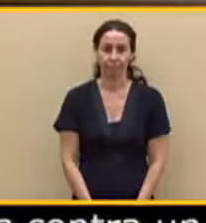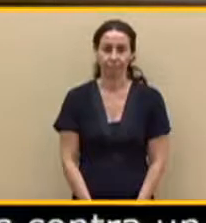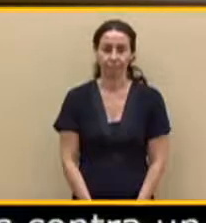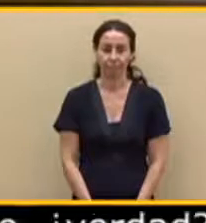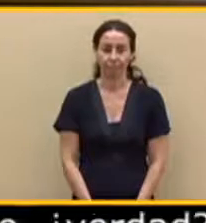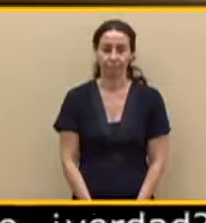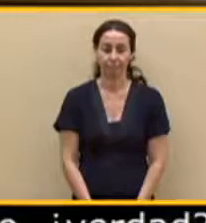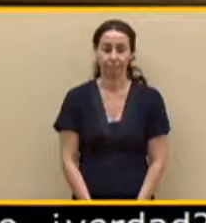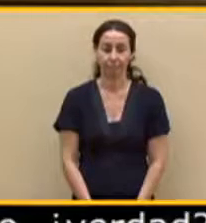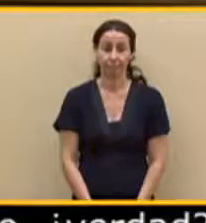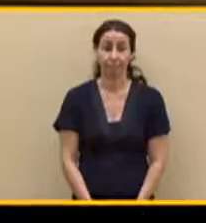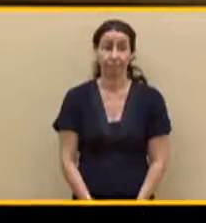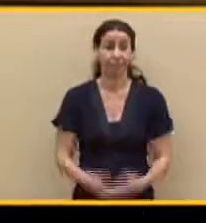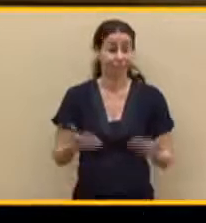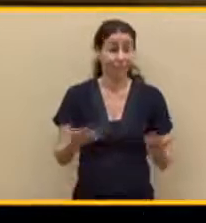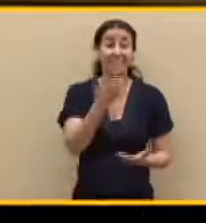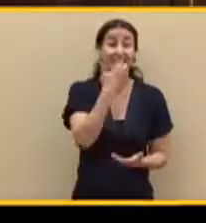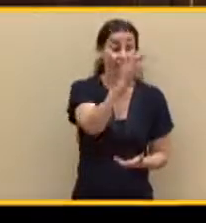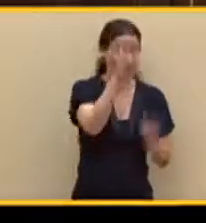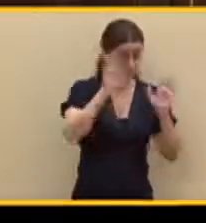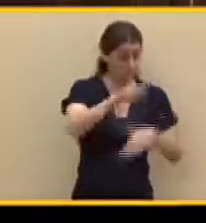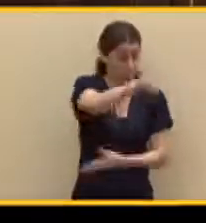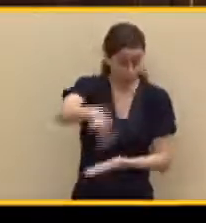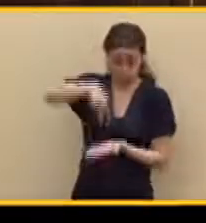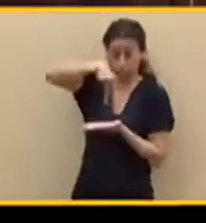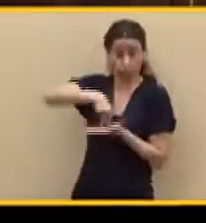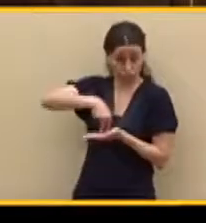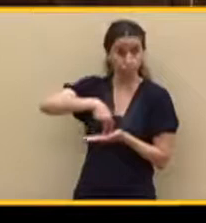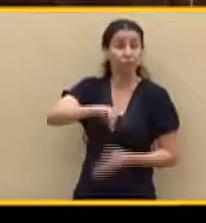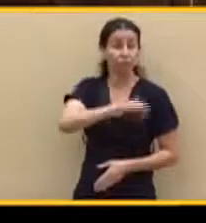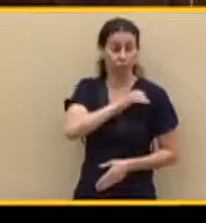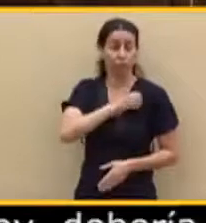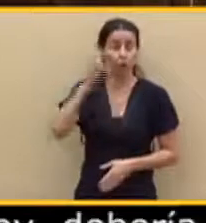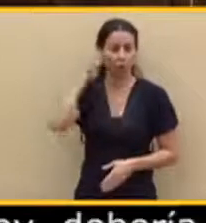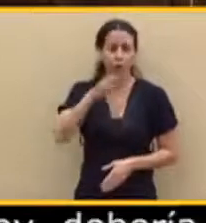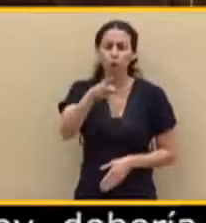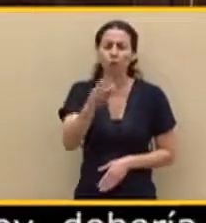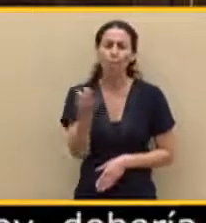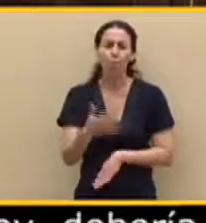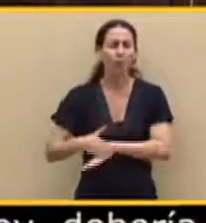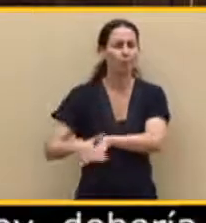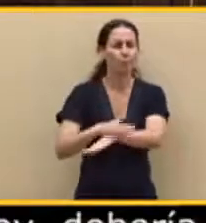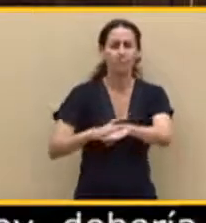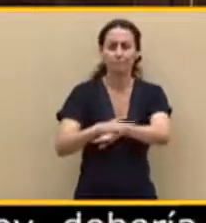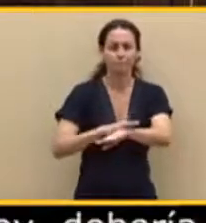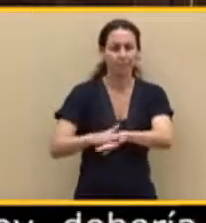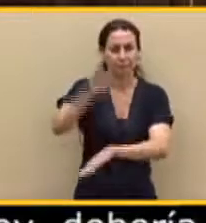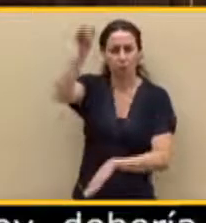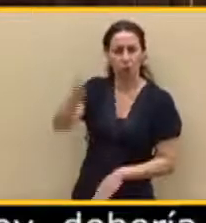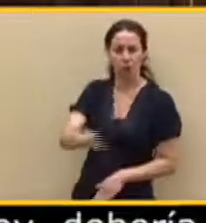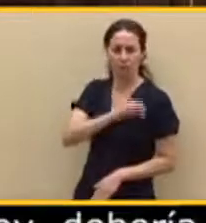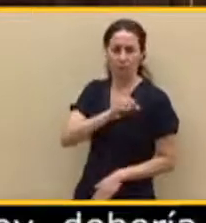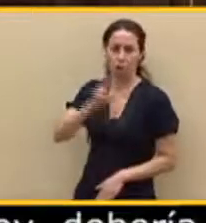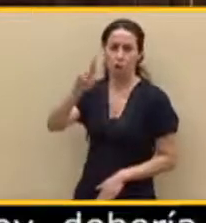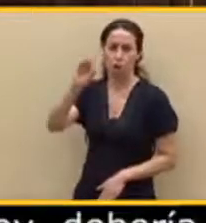Si finalmente sube usted a esta tribuna, señor Rajoy, debería usted pedir perdón a la magistrada Rosell. Pedir perdón, porque un ministro